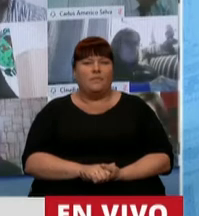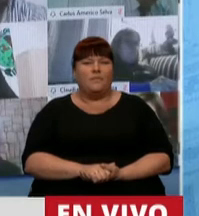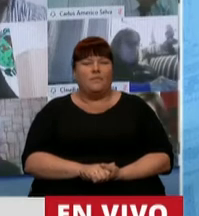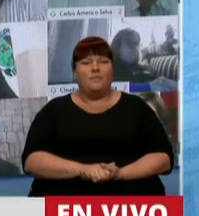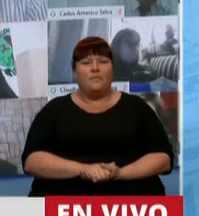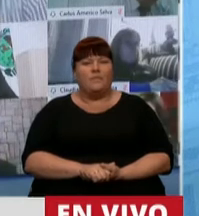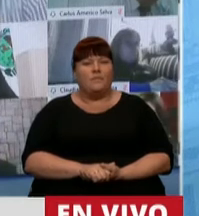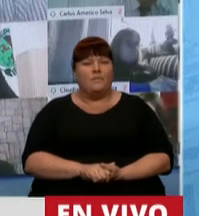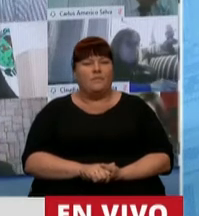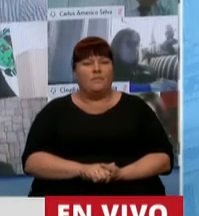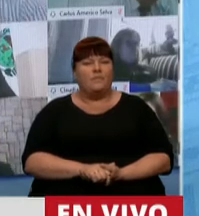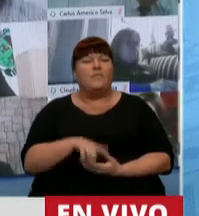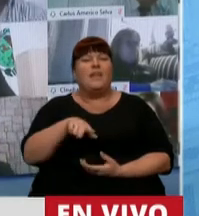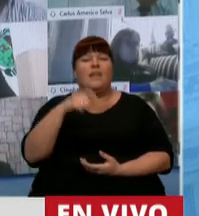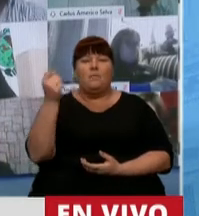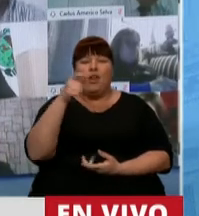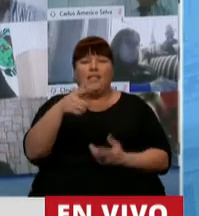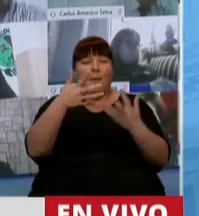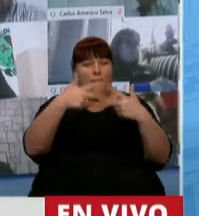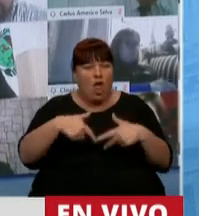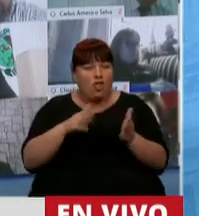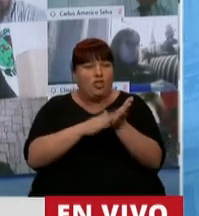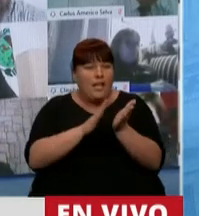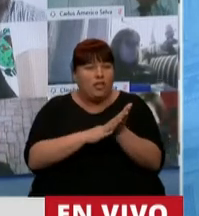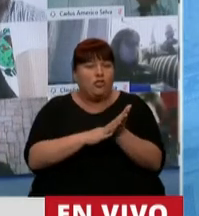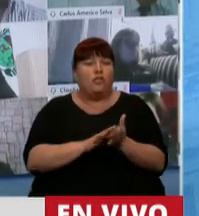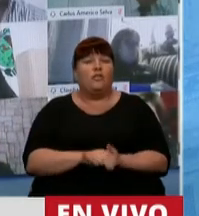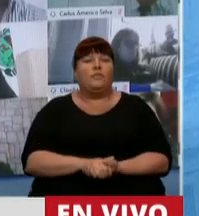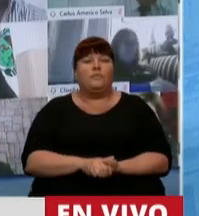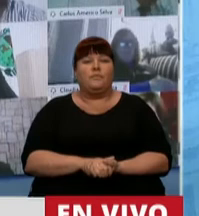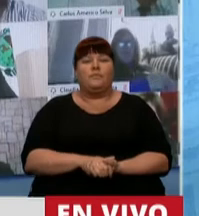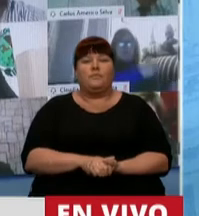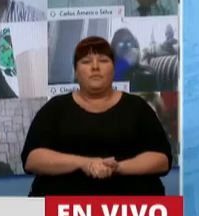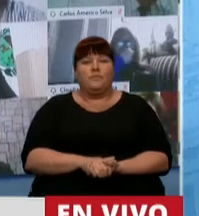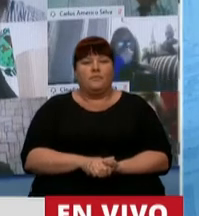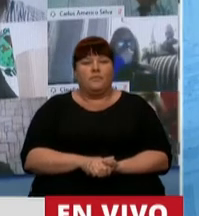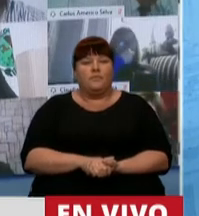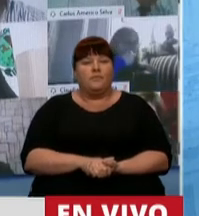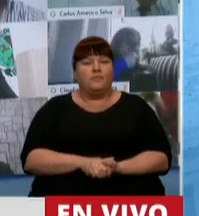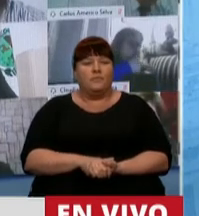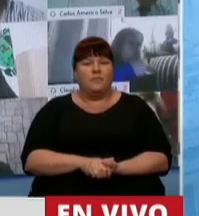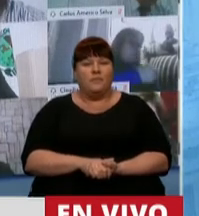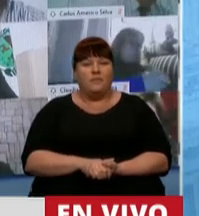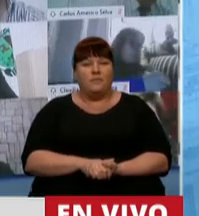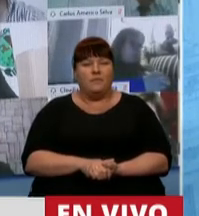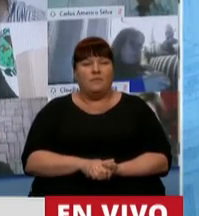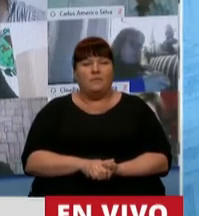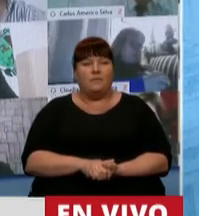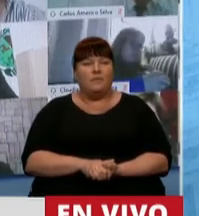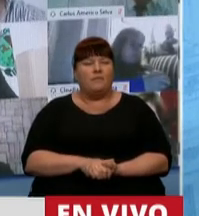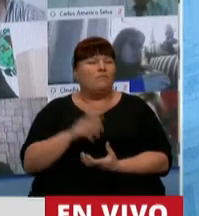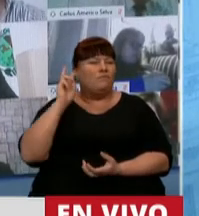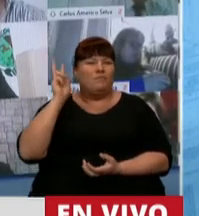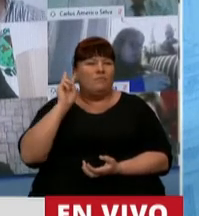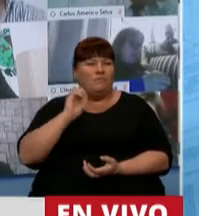importante destacar también en este proyecto, en este instrumento que hoy estamos por votar, que el Estado Nacional va a hacer un gran